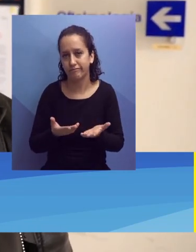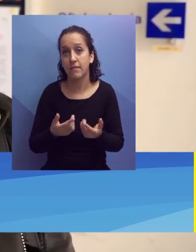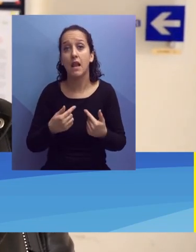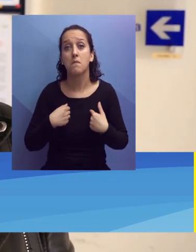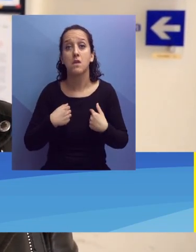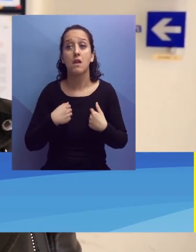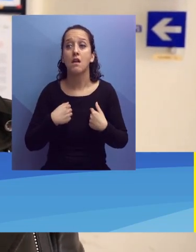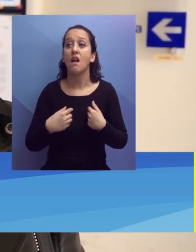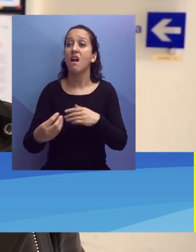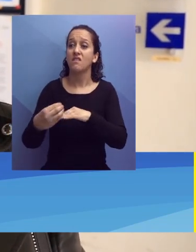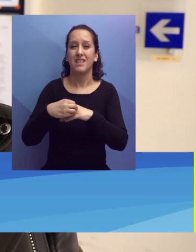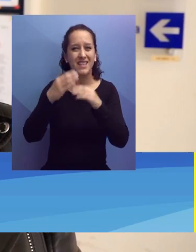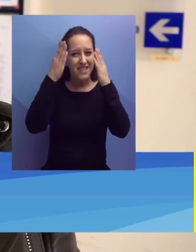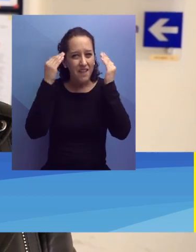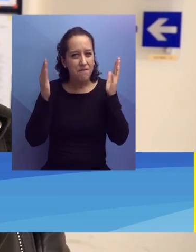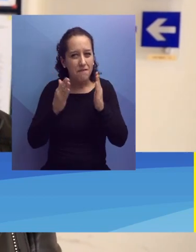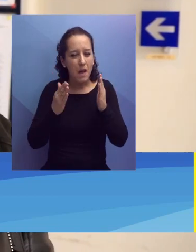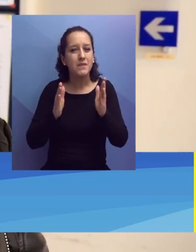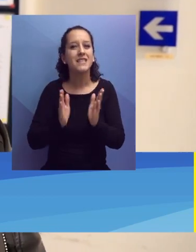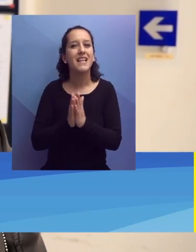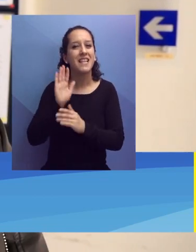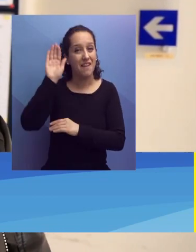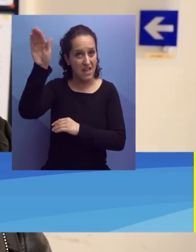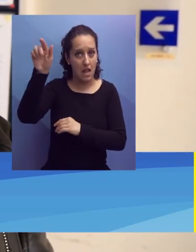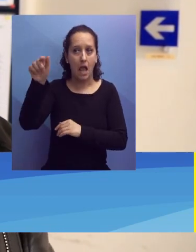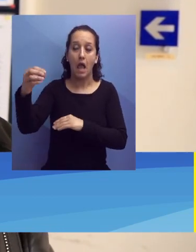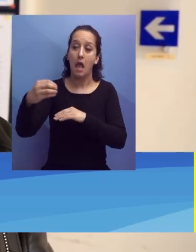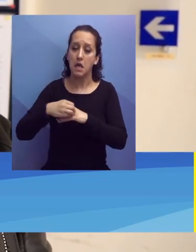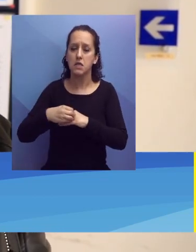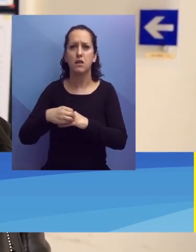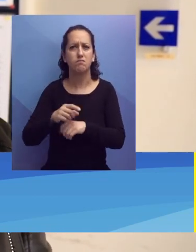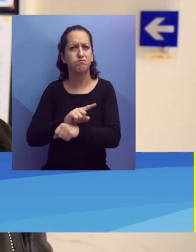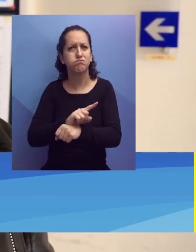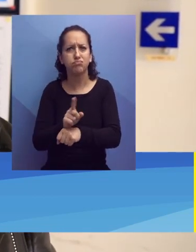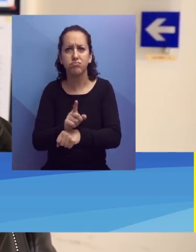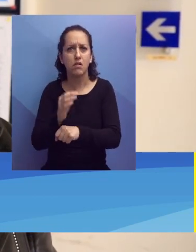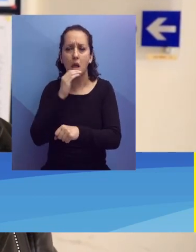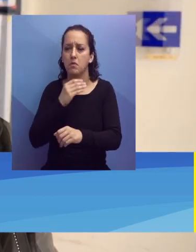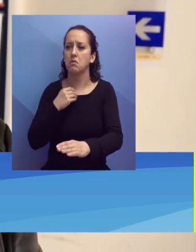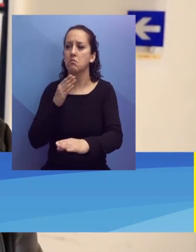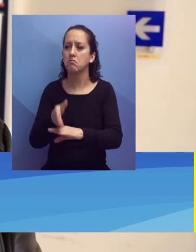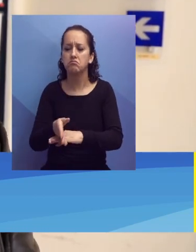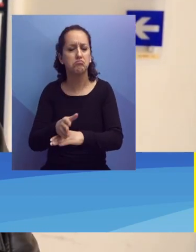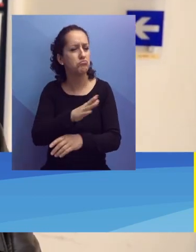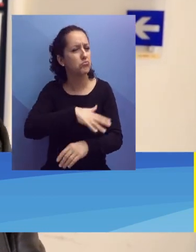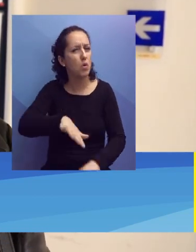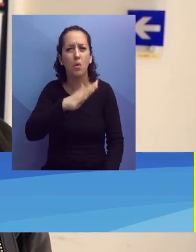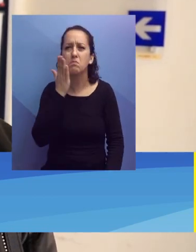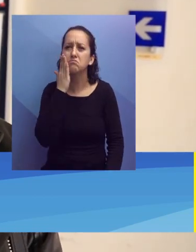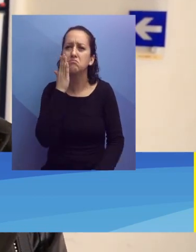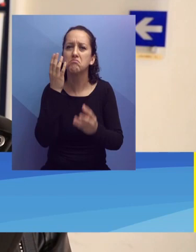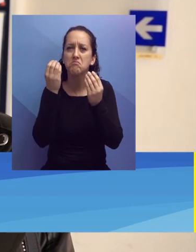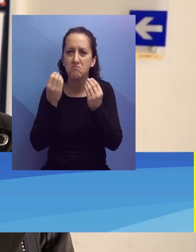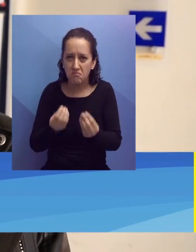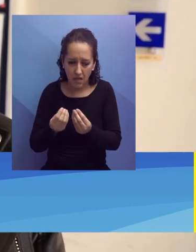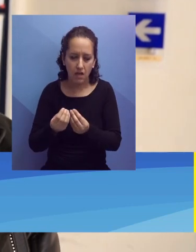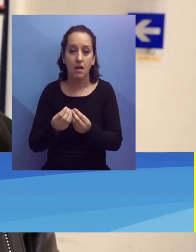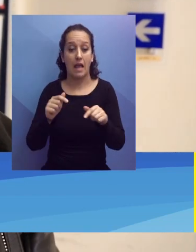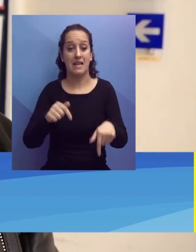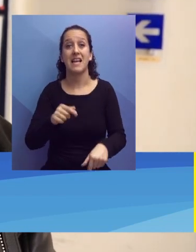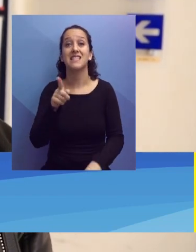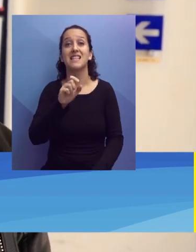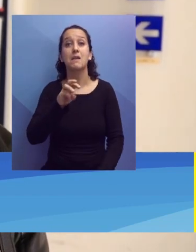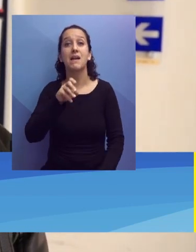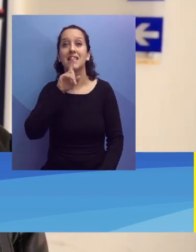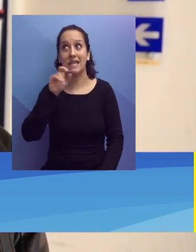porque a mí me enviaron desde el consultorio de Santa Sabina, se demoró muy poco, la atención muy buena, todos acá